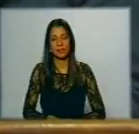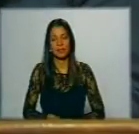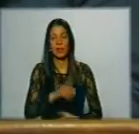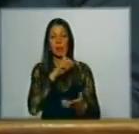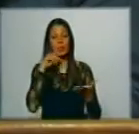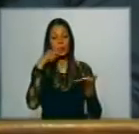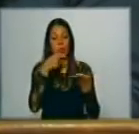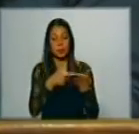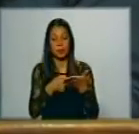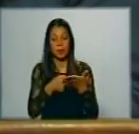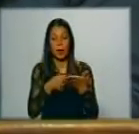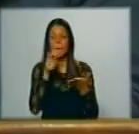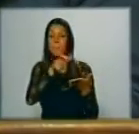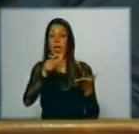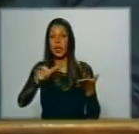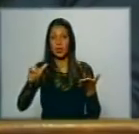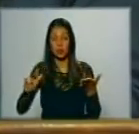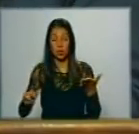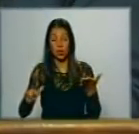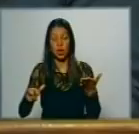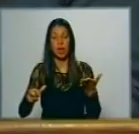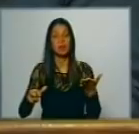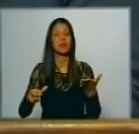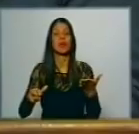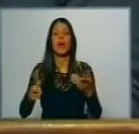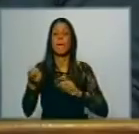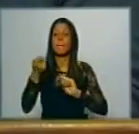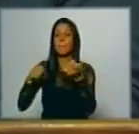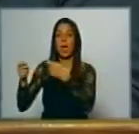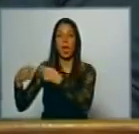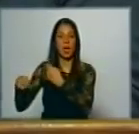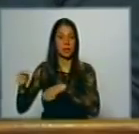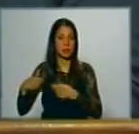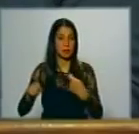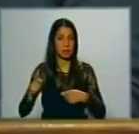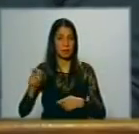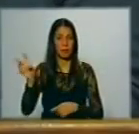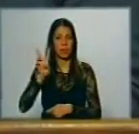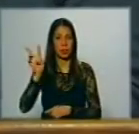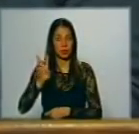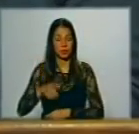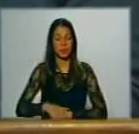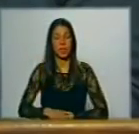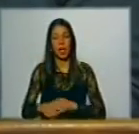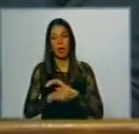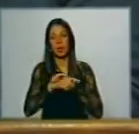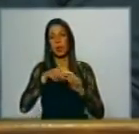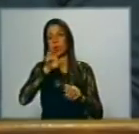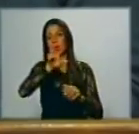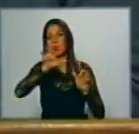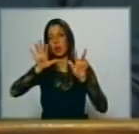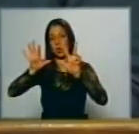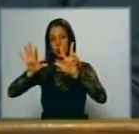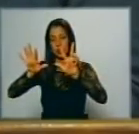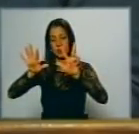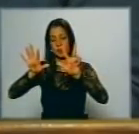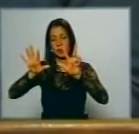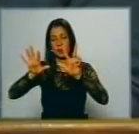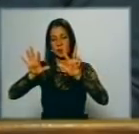único de personas que desarrollan actividades económicas. Artículo 38.